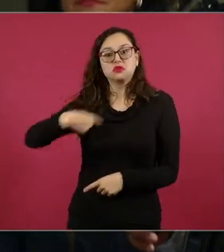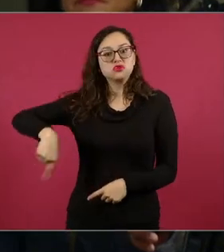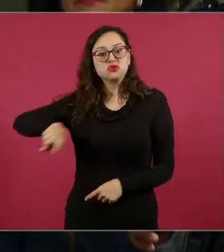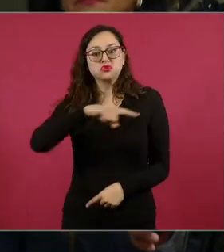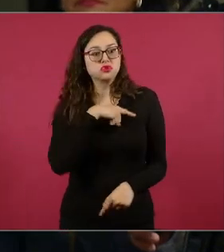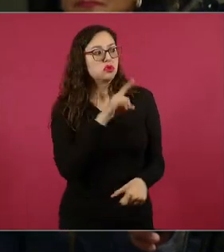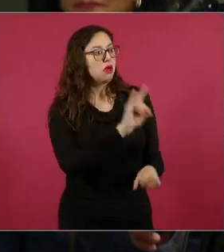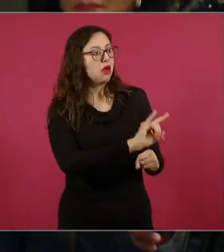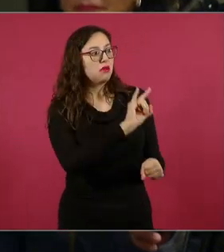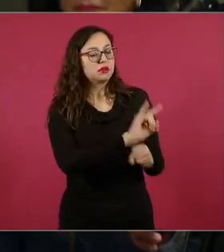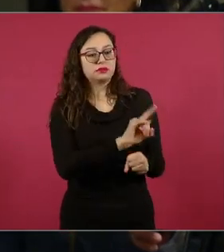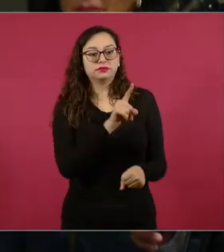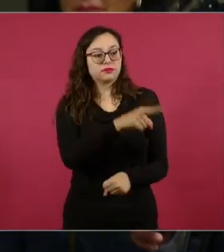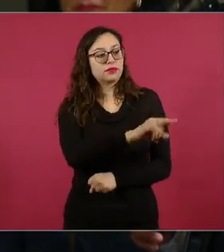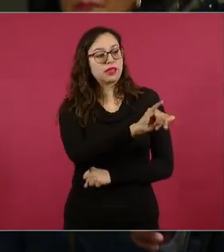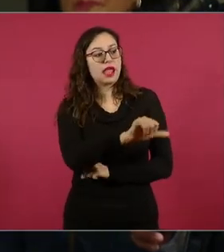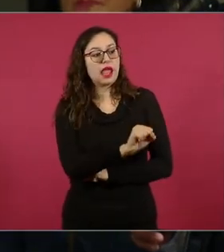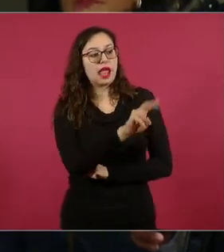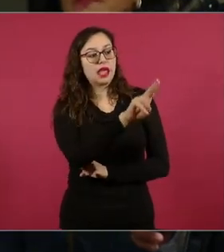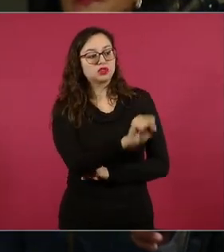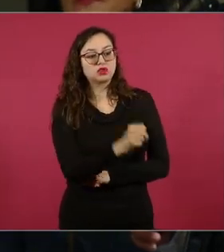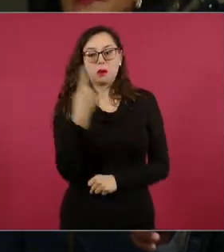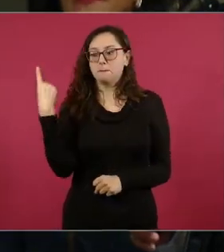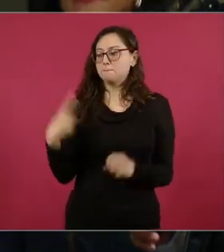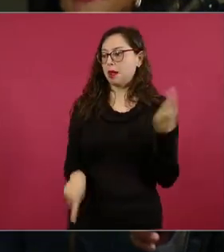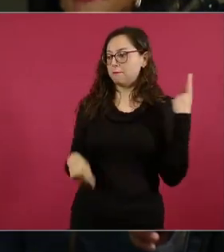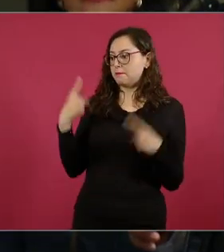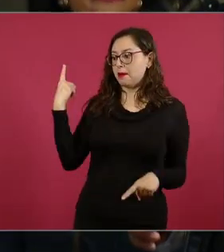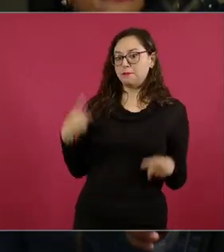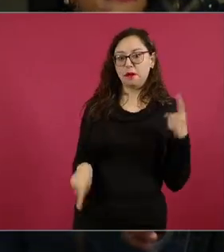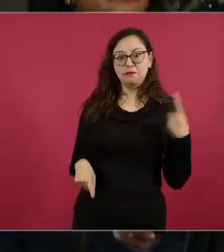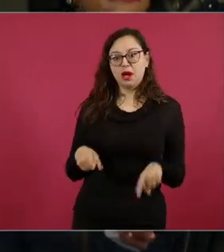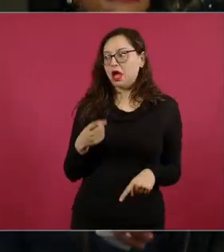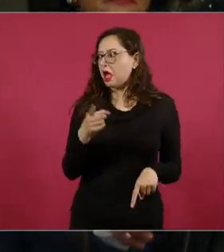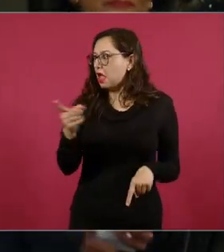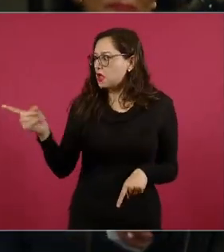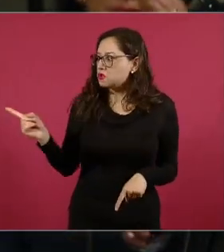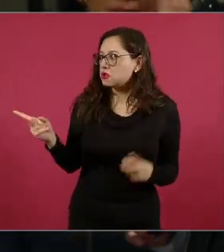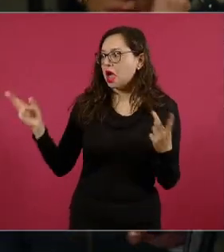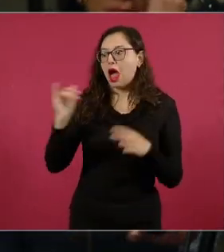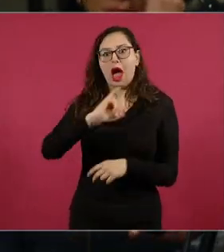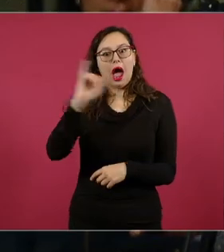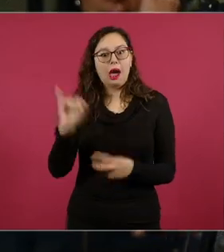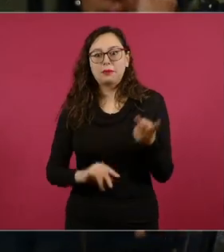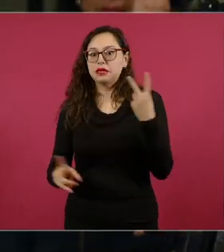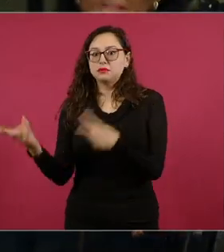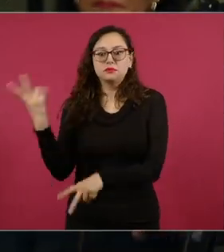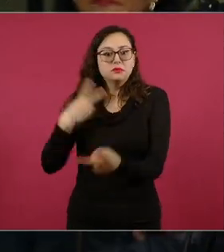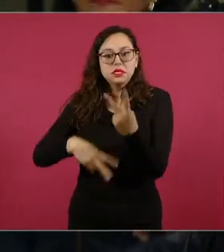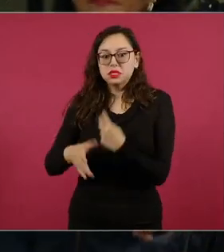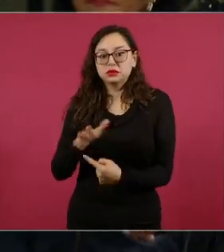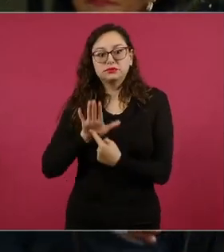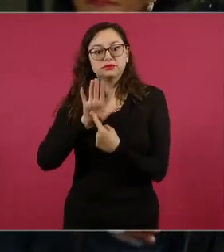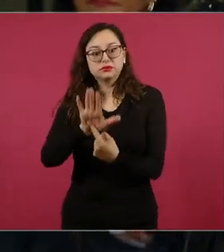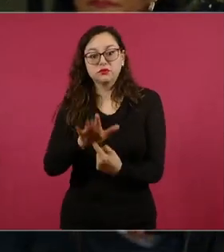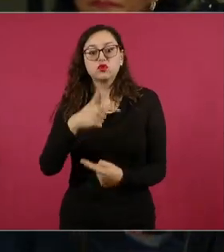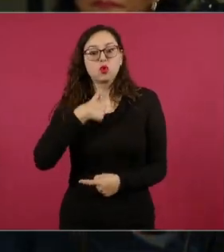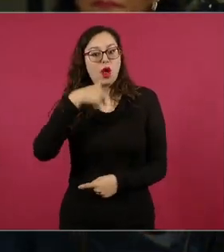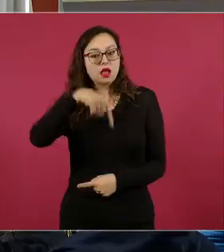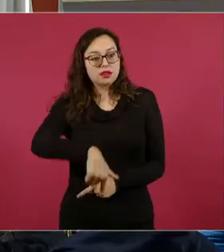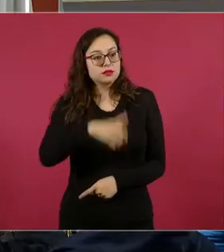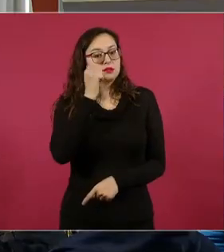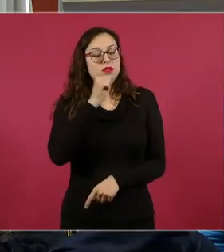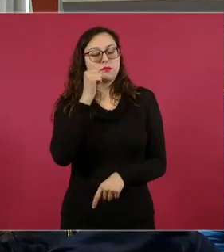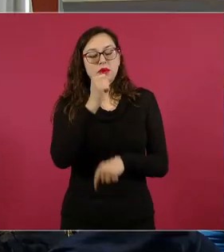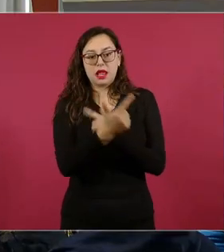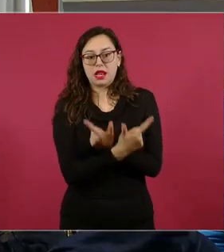decir lo que dijeron allá, de que esto estaba arreglado. Le agradezco siempre que me haya permitido con toda la libertad exponer